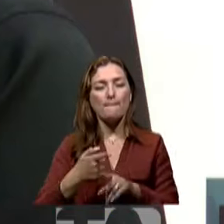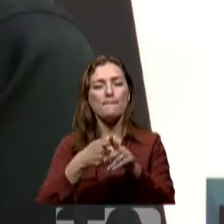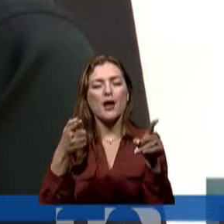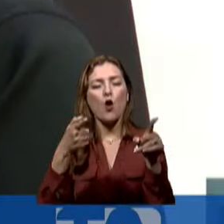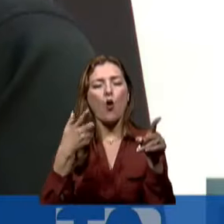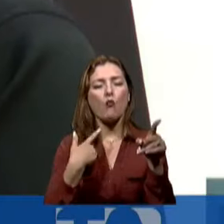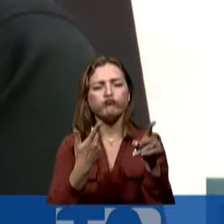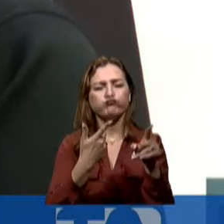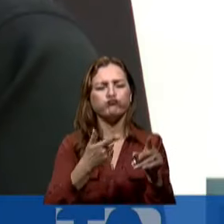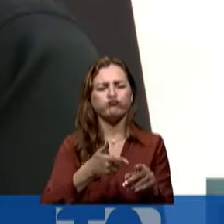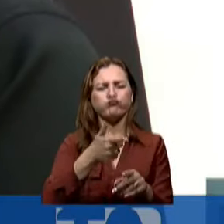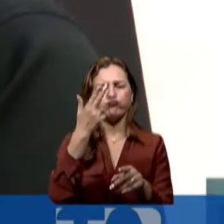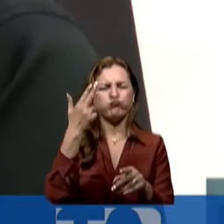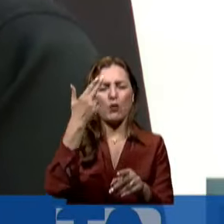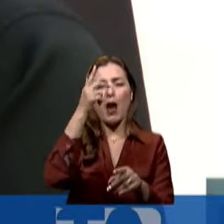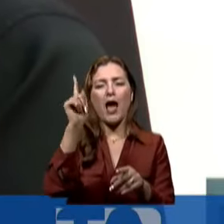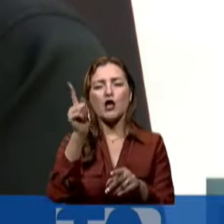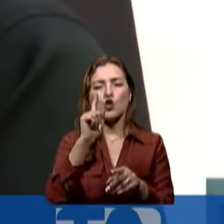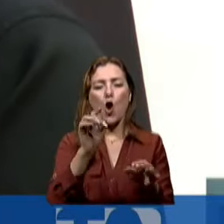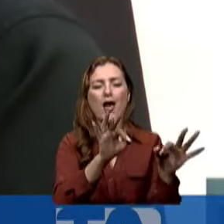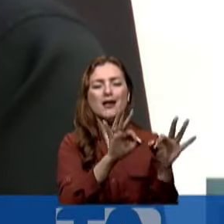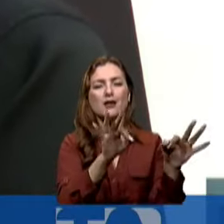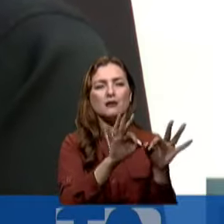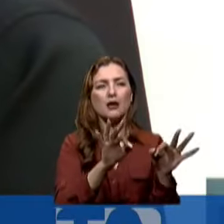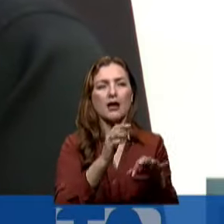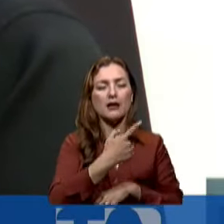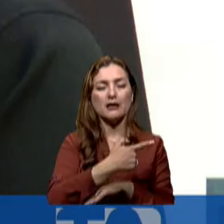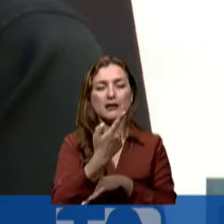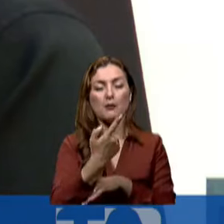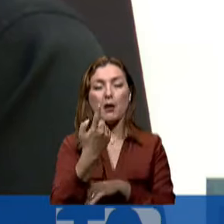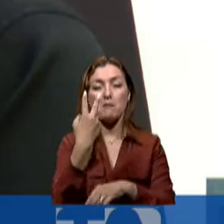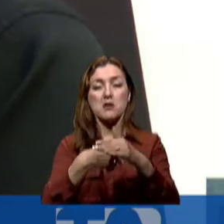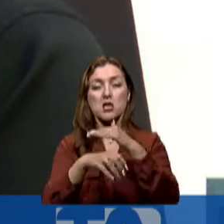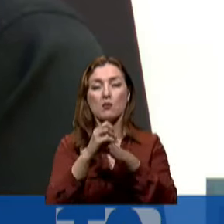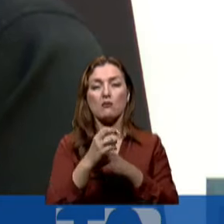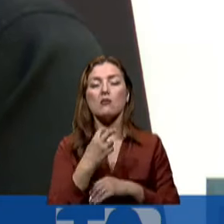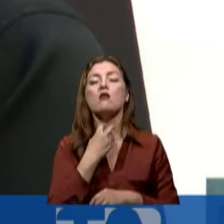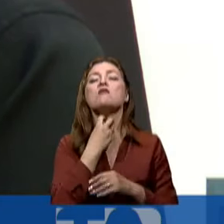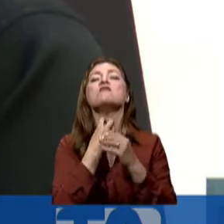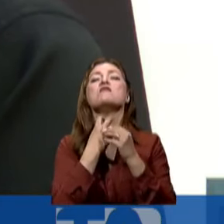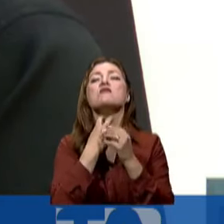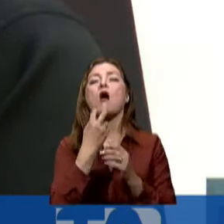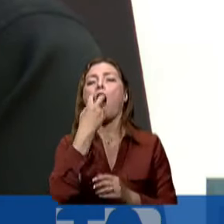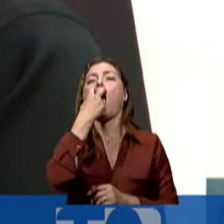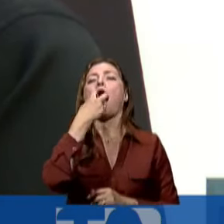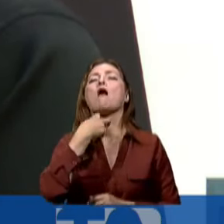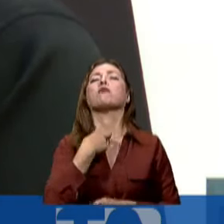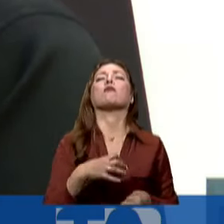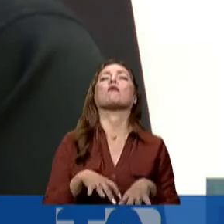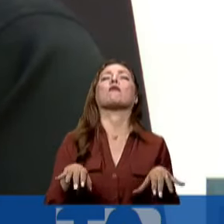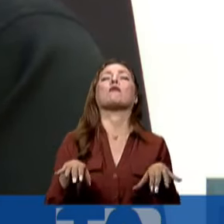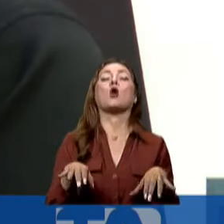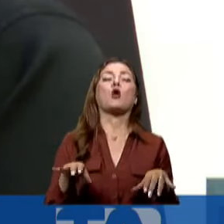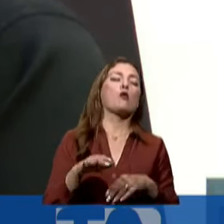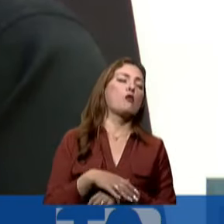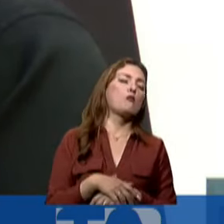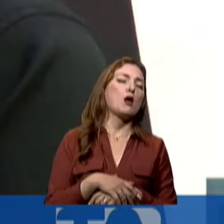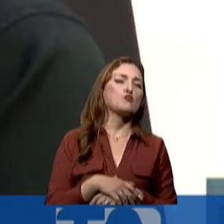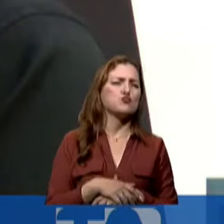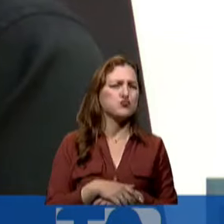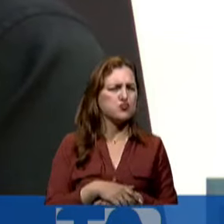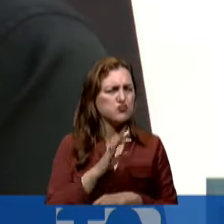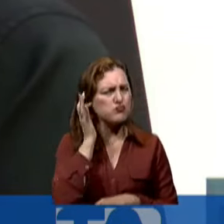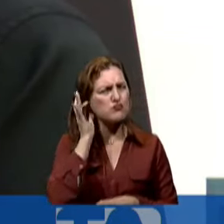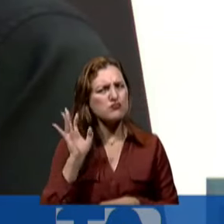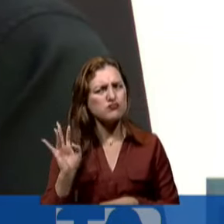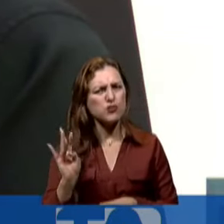que más fueron dolorosos cuando le vi entubado a mi hijo. O sea, mi mujer no paraba de llorar. Imagínense, yo tenía